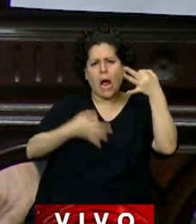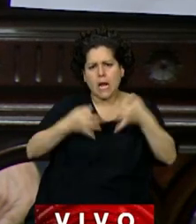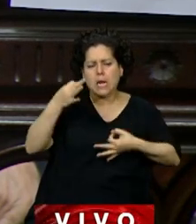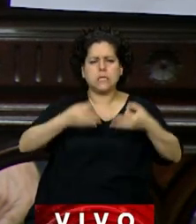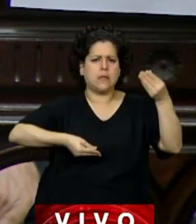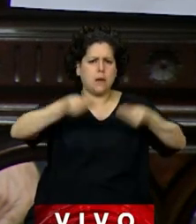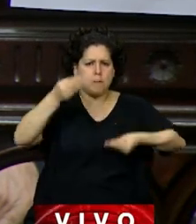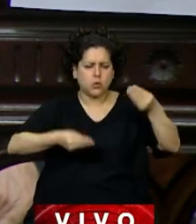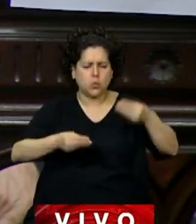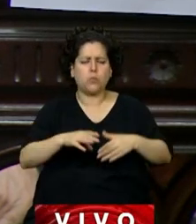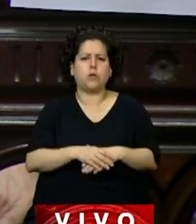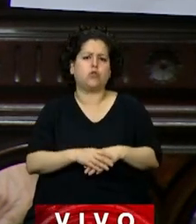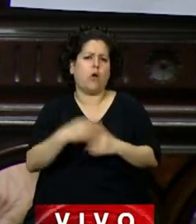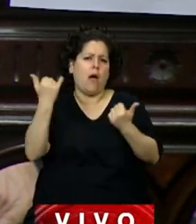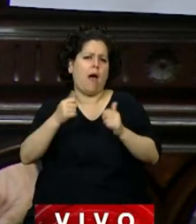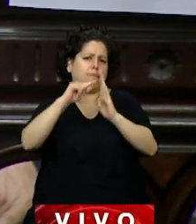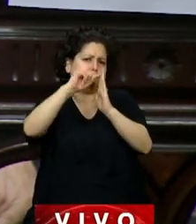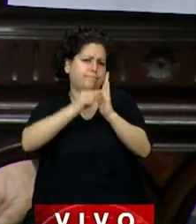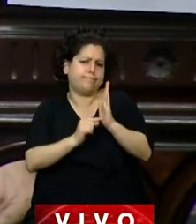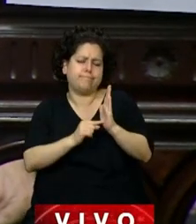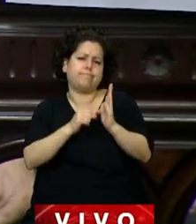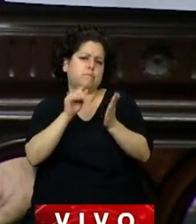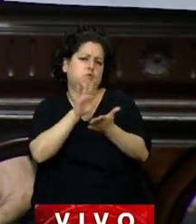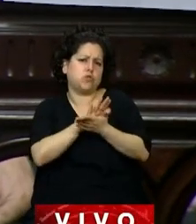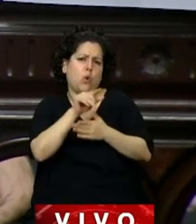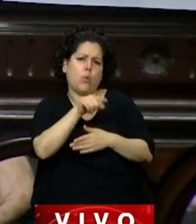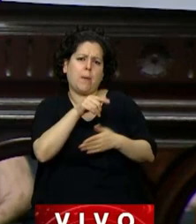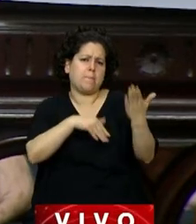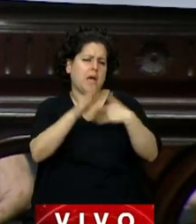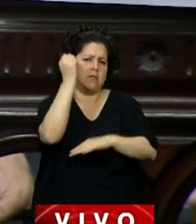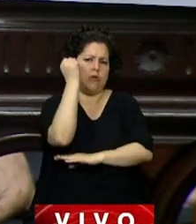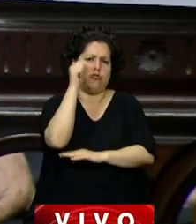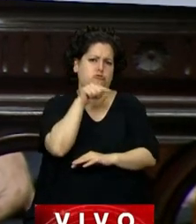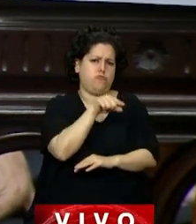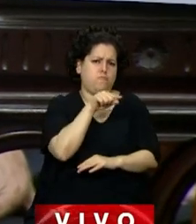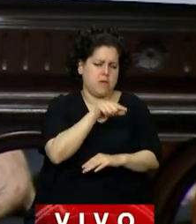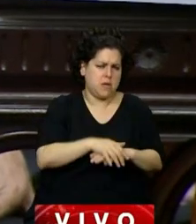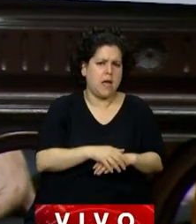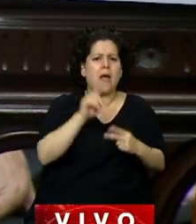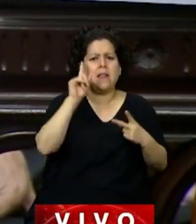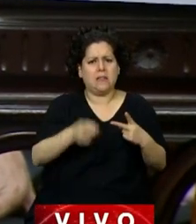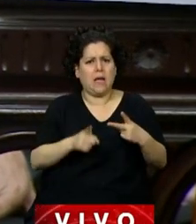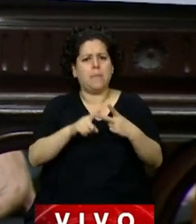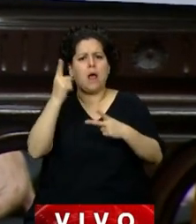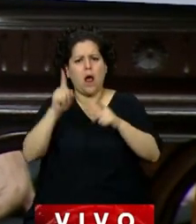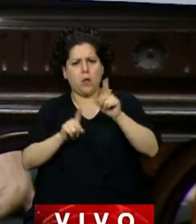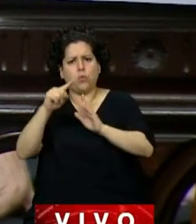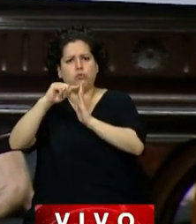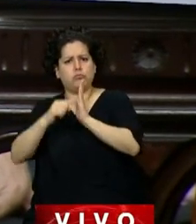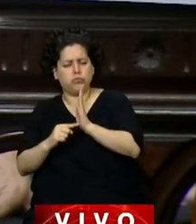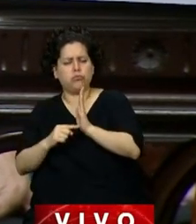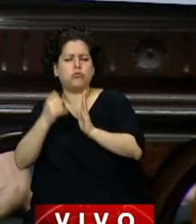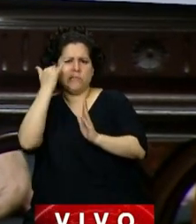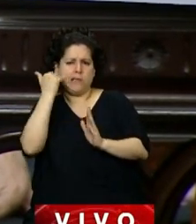presupuesto, con las cuestiones que tienen que ver particularmente macroeconómicas, también con las que han asentado y